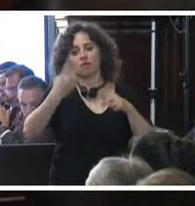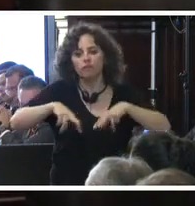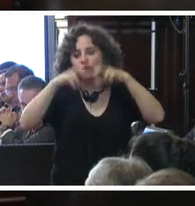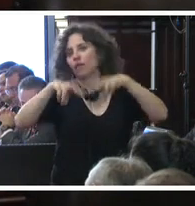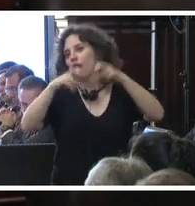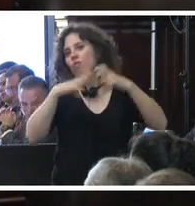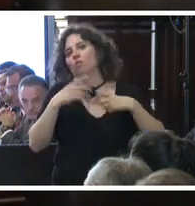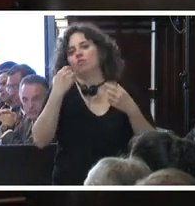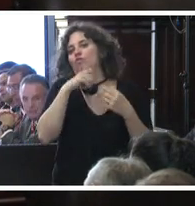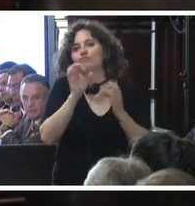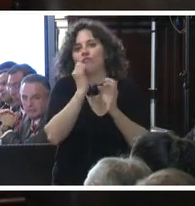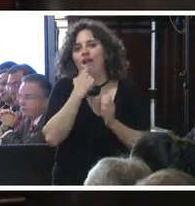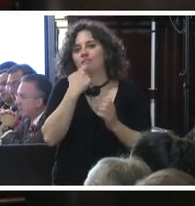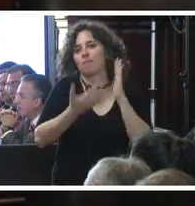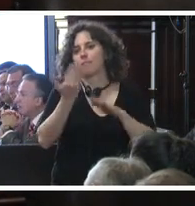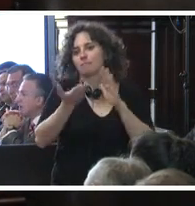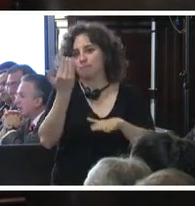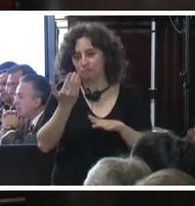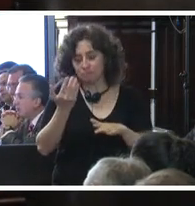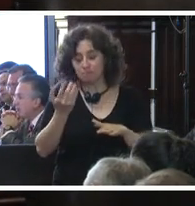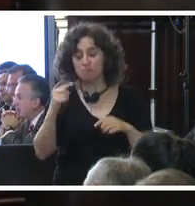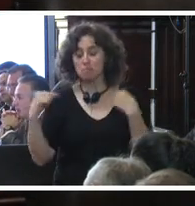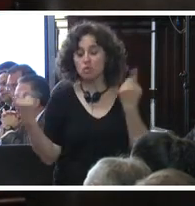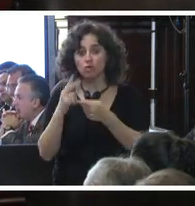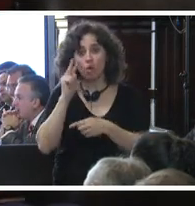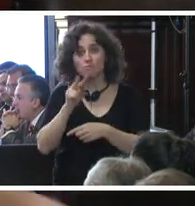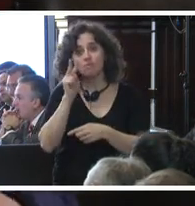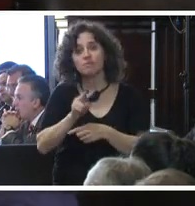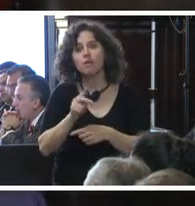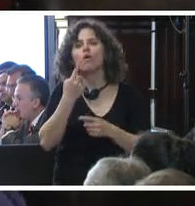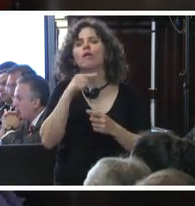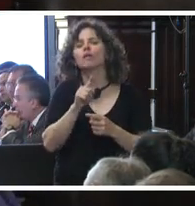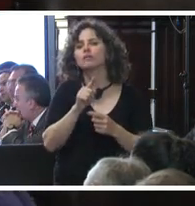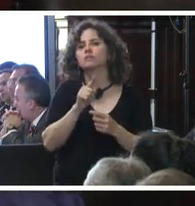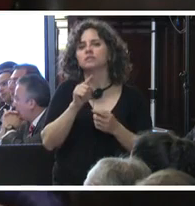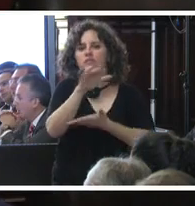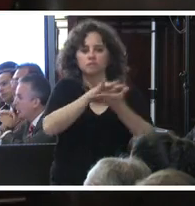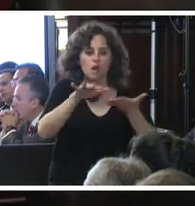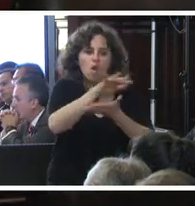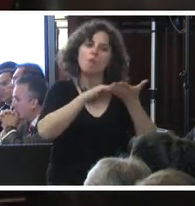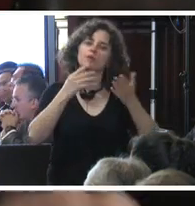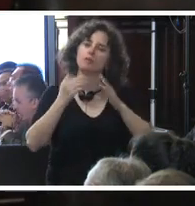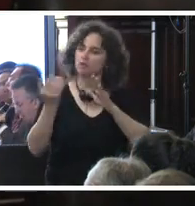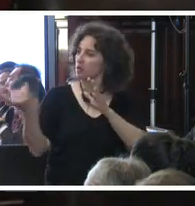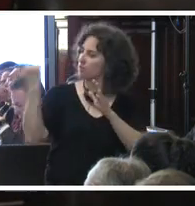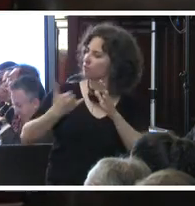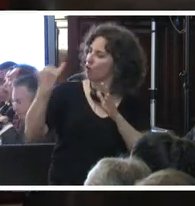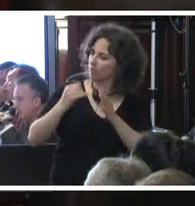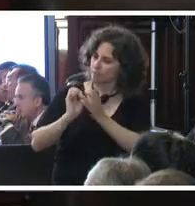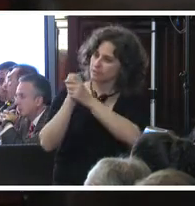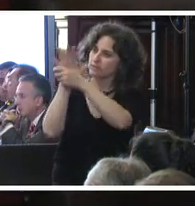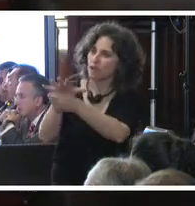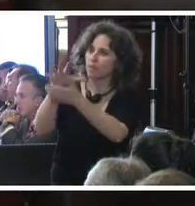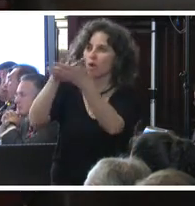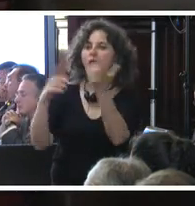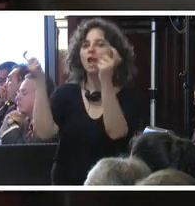averiguaciones. Lo que nosotros observamos es que el fenómeno, y a partir de este informe que presentamos a la Corte